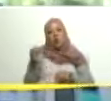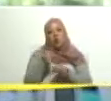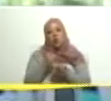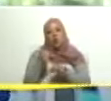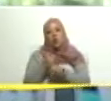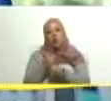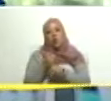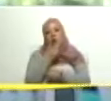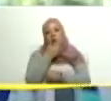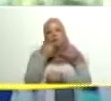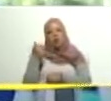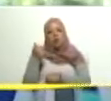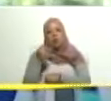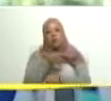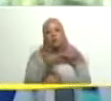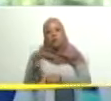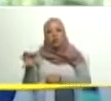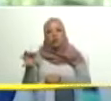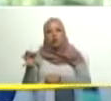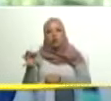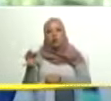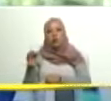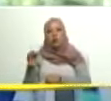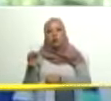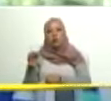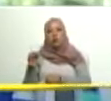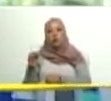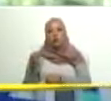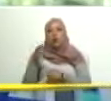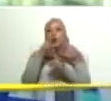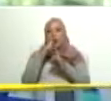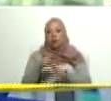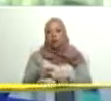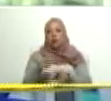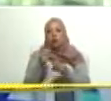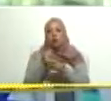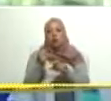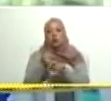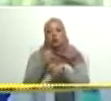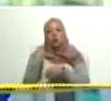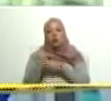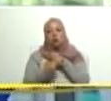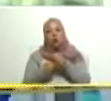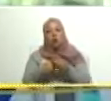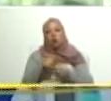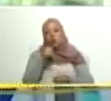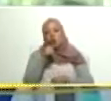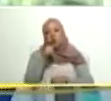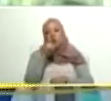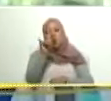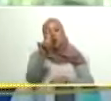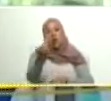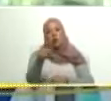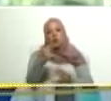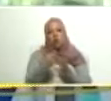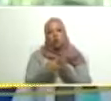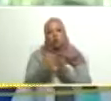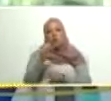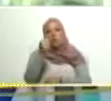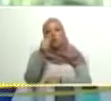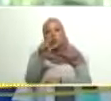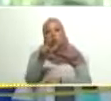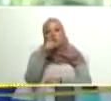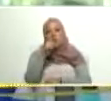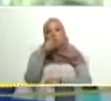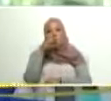debemos mejorar, perfeccionar, pero que ya da grandes resultados. Creamos el 1x10 del buen